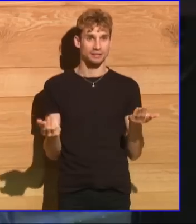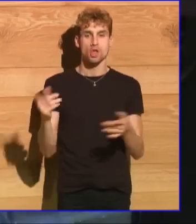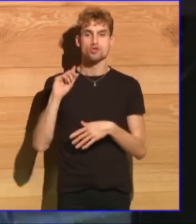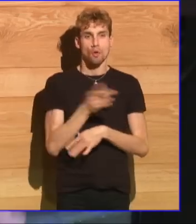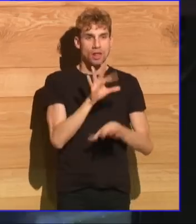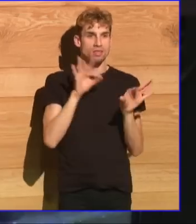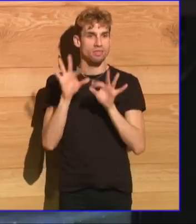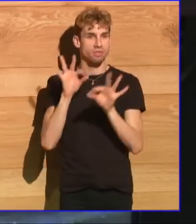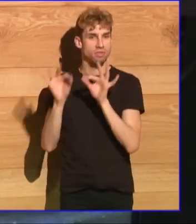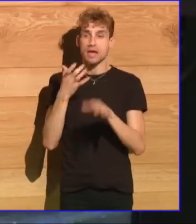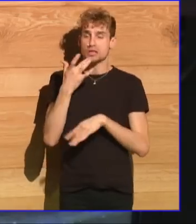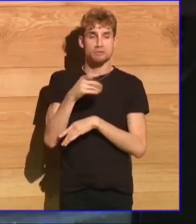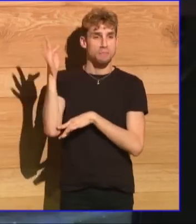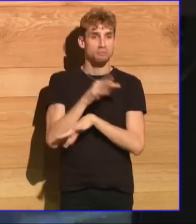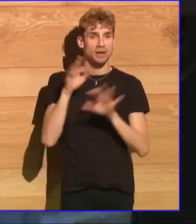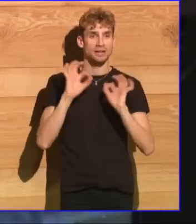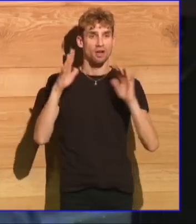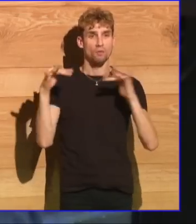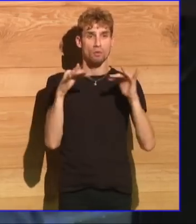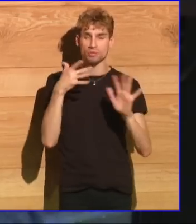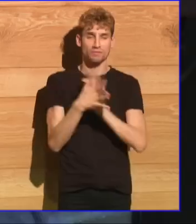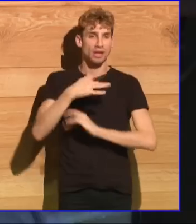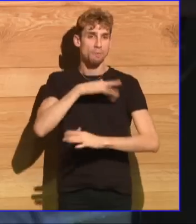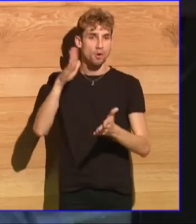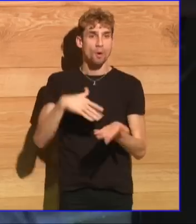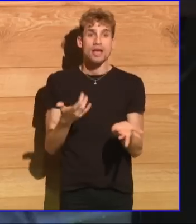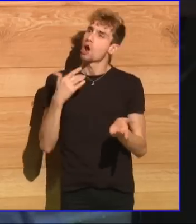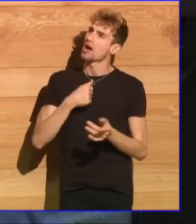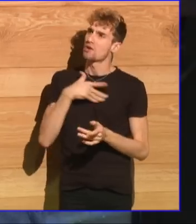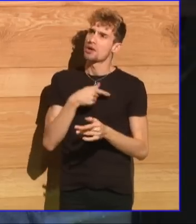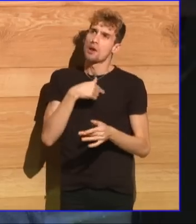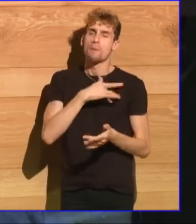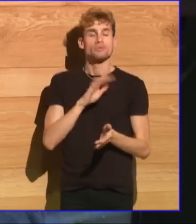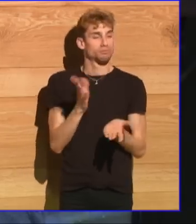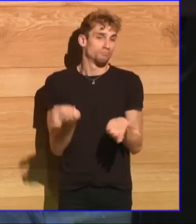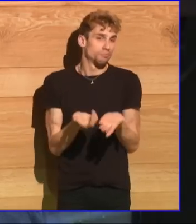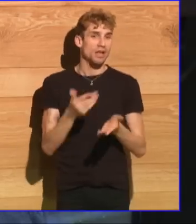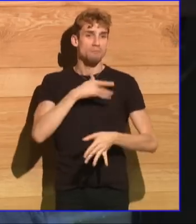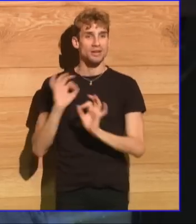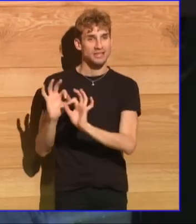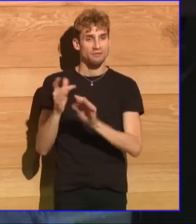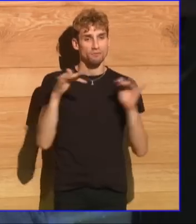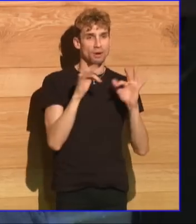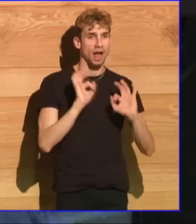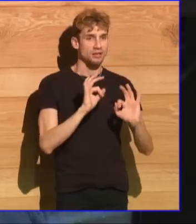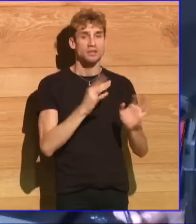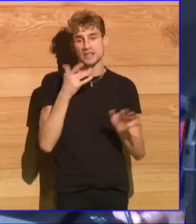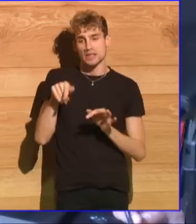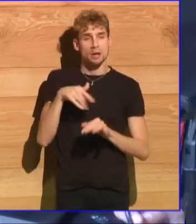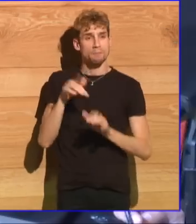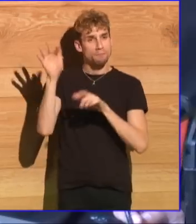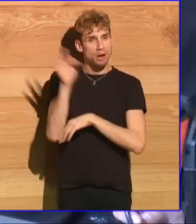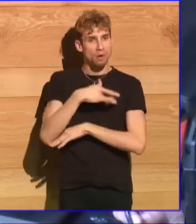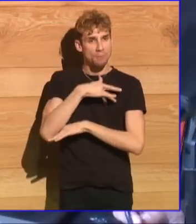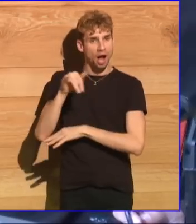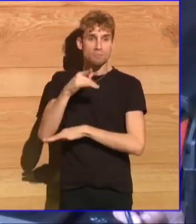elige. Y si es una buena película de fútbol, pues no será una película de amor. Y dices, no, es que me gustó una de amor. Ya, pues esa es la de amor. Que sin embargo no tenía casi nada de fútbol. Es que no es